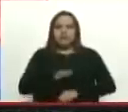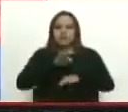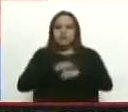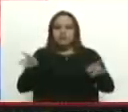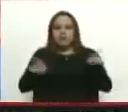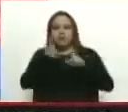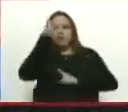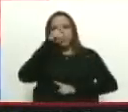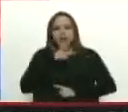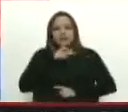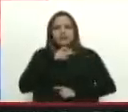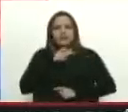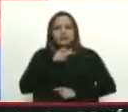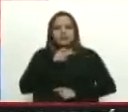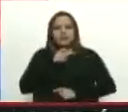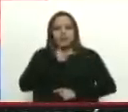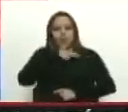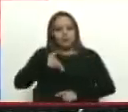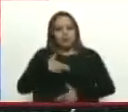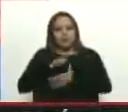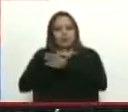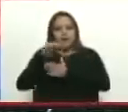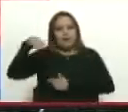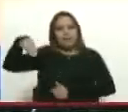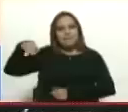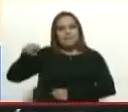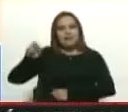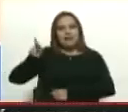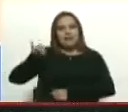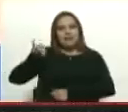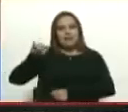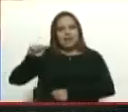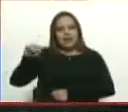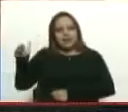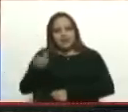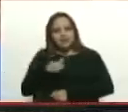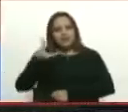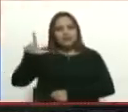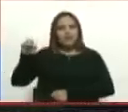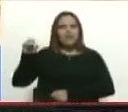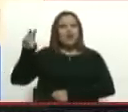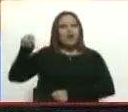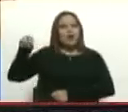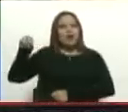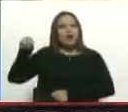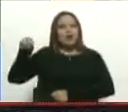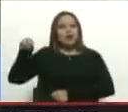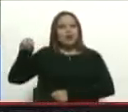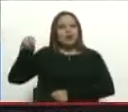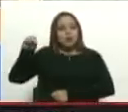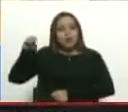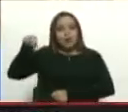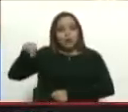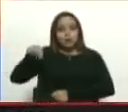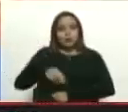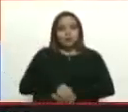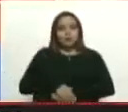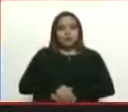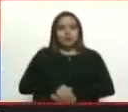años nuestra María León. María León. Partido, se regocija, la